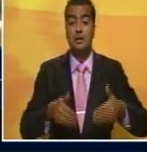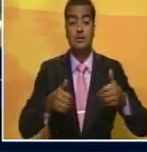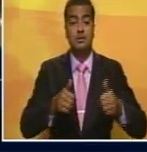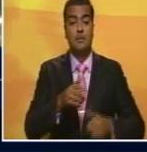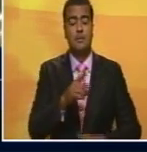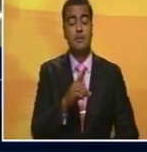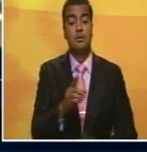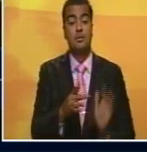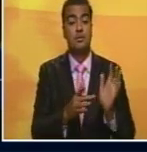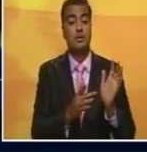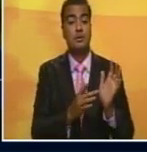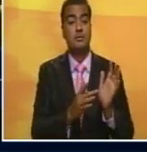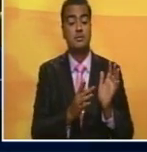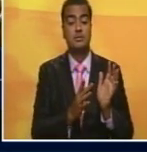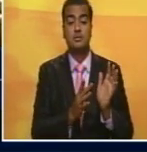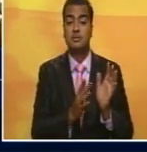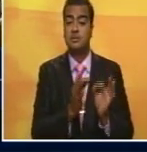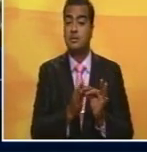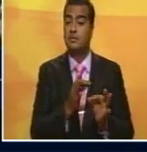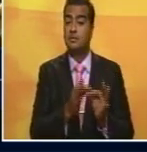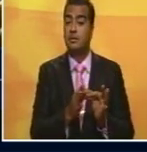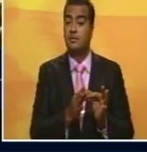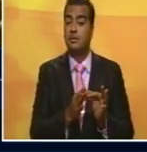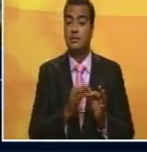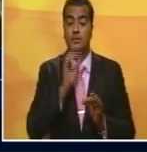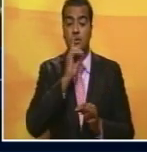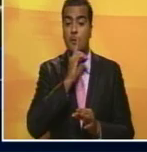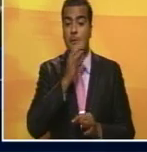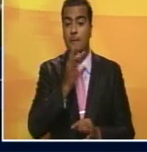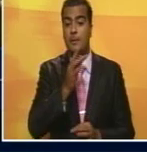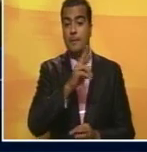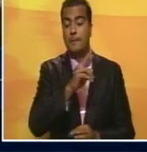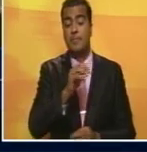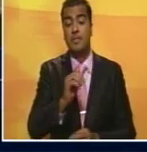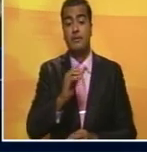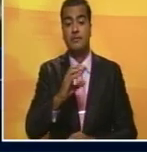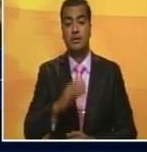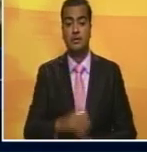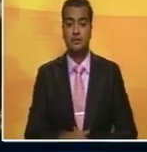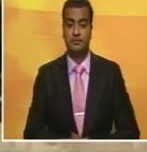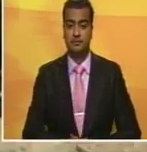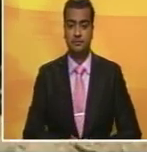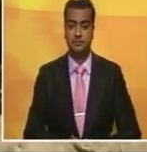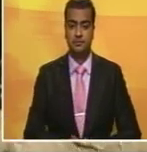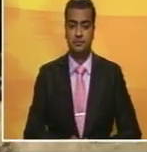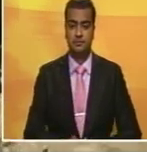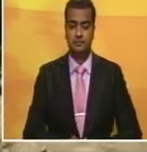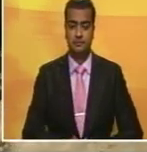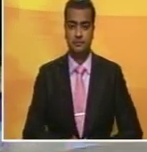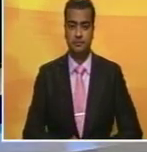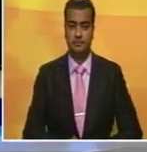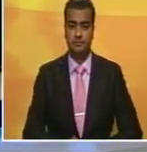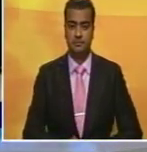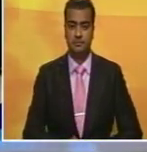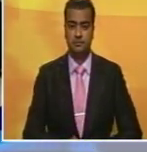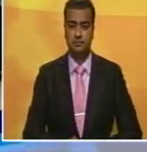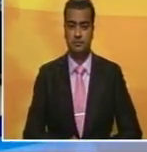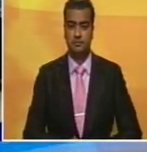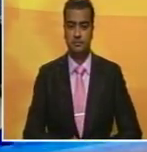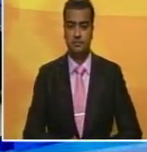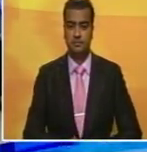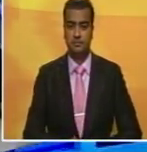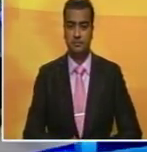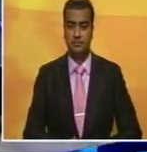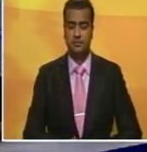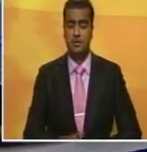próximo 1 de septiembre y mantendrá las siglas FARC, ahora como Fuerza Alternativa Revolucionaria de Colombia. Bien, es momento